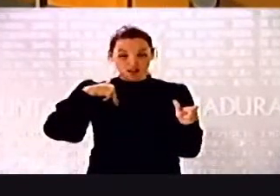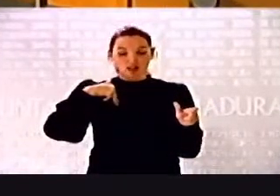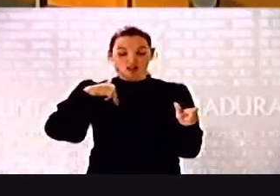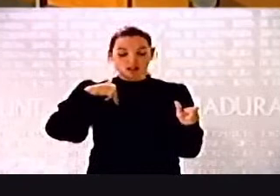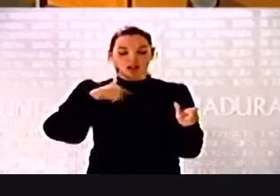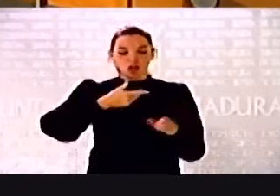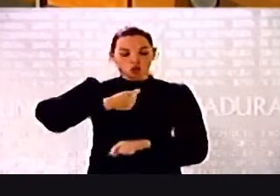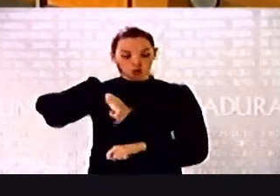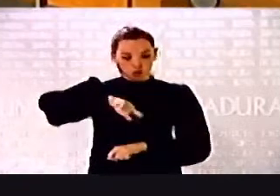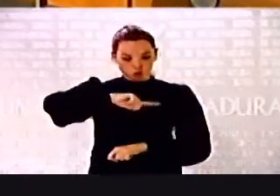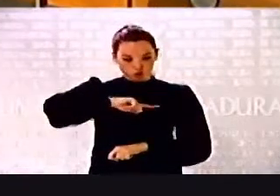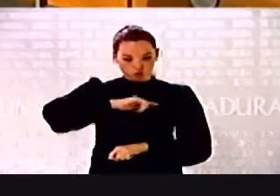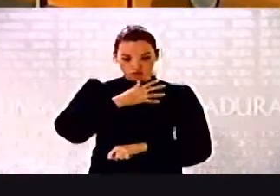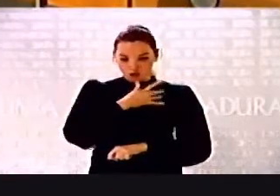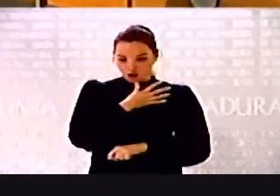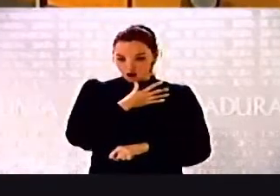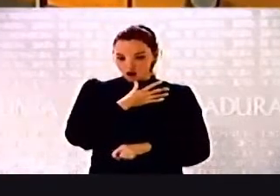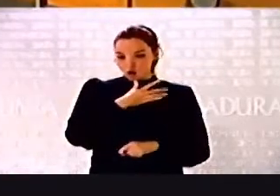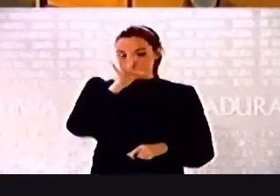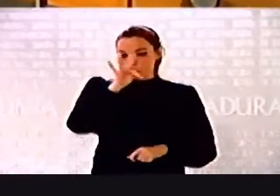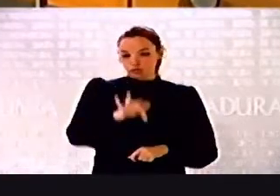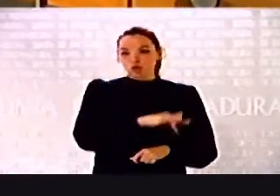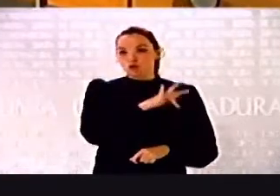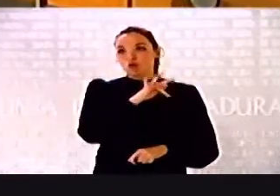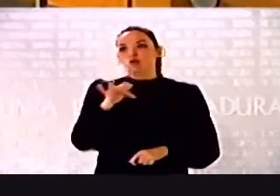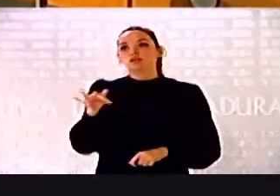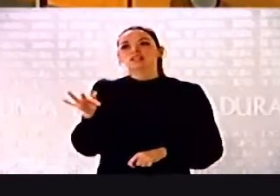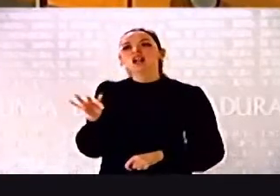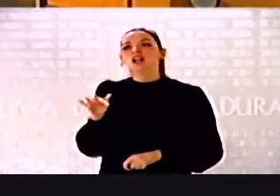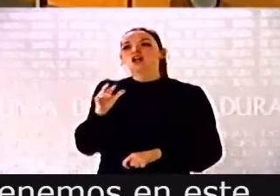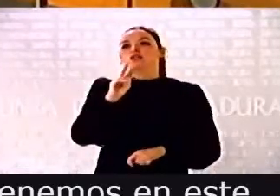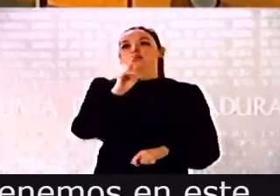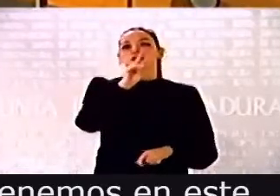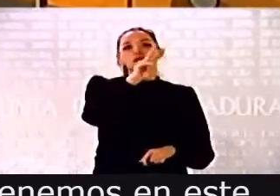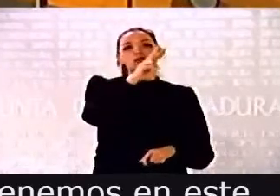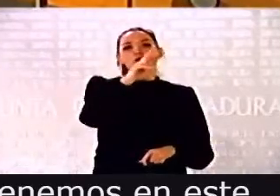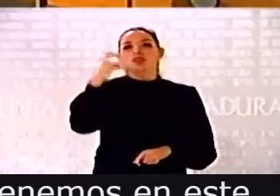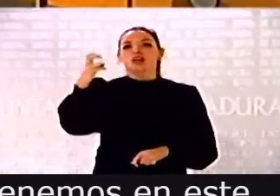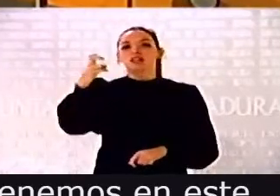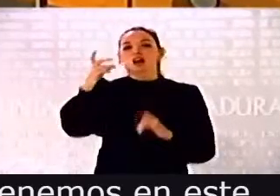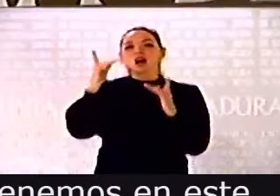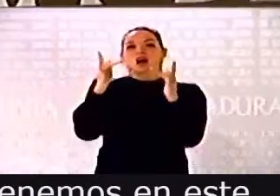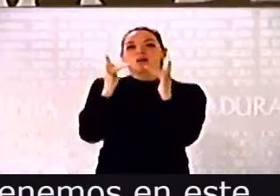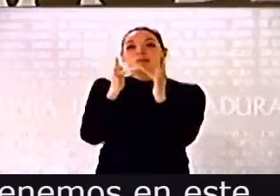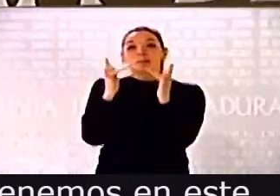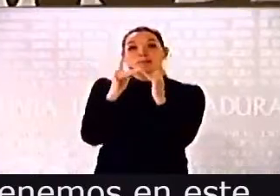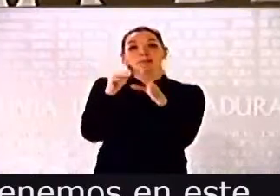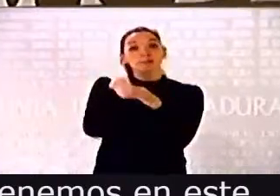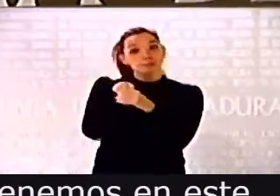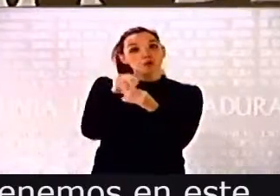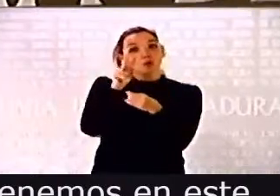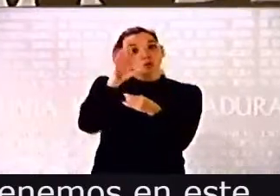nosotros tenemos en este momento un total de 200 camas posibles de UCI